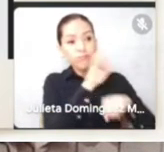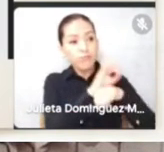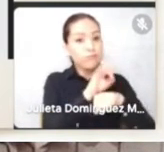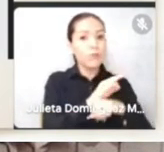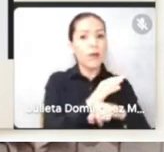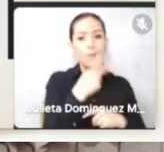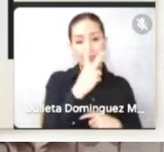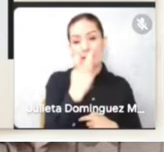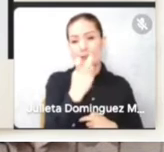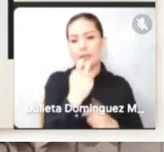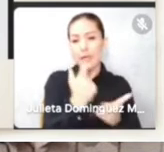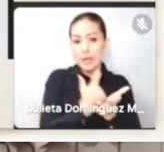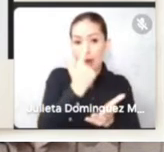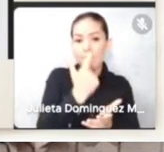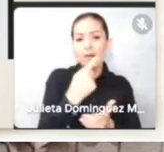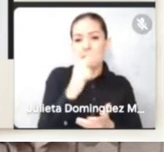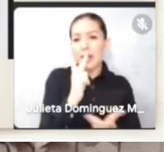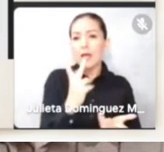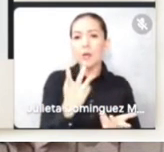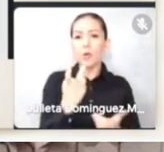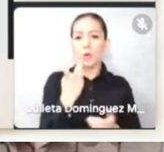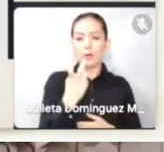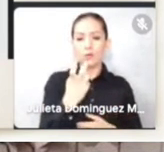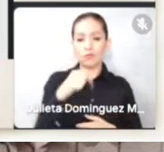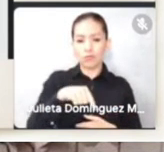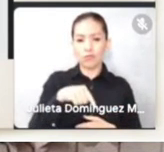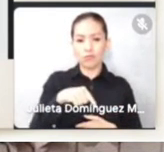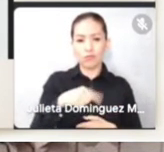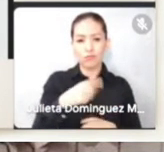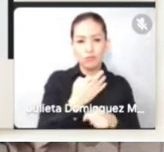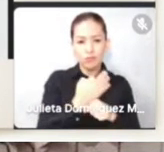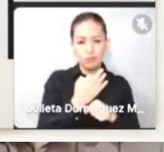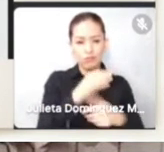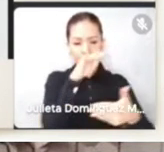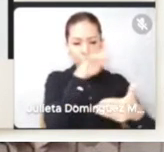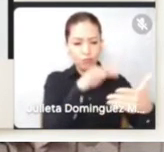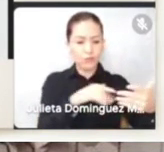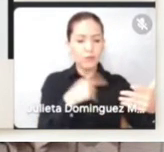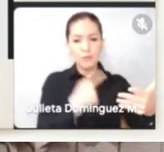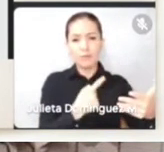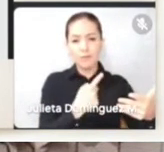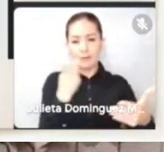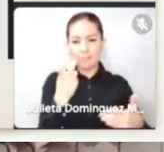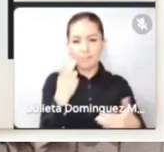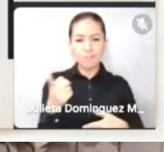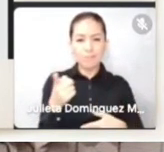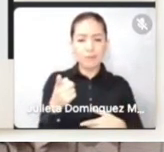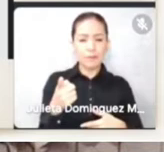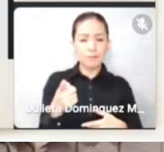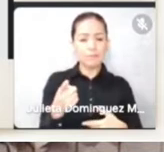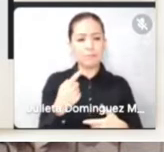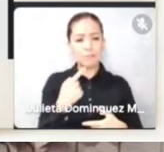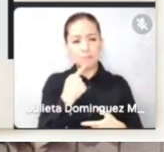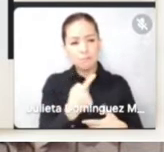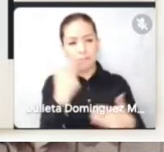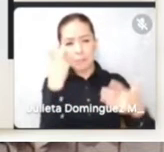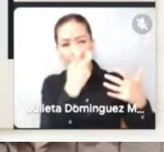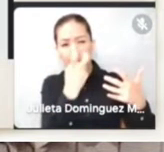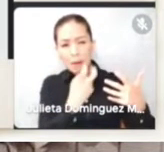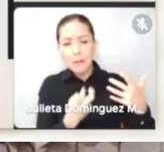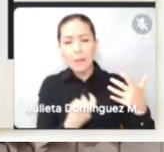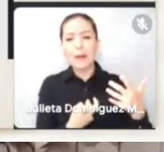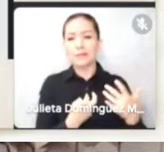para el resultado de la elección, la ponencia advierte que las manifestaciones realizadas son genéricas, subjetivas, vagas